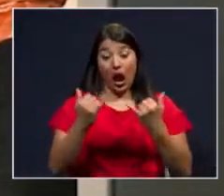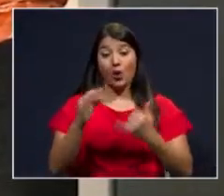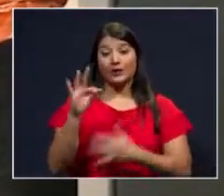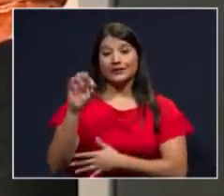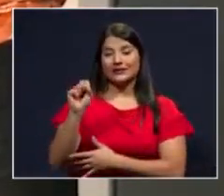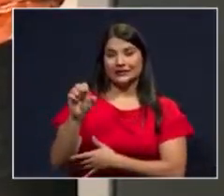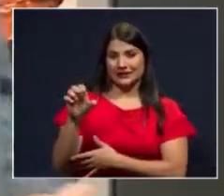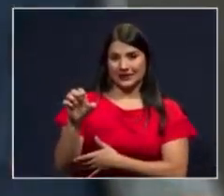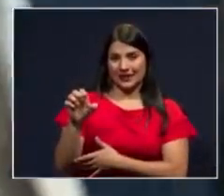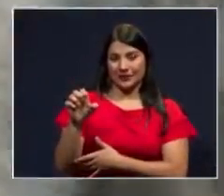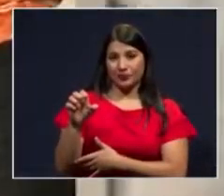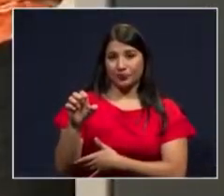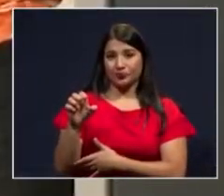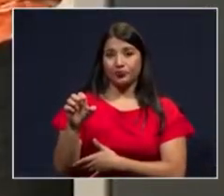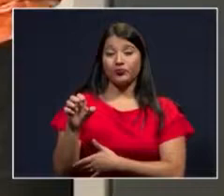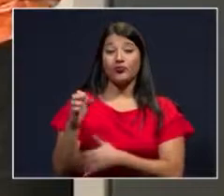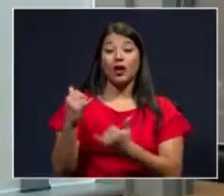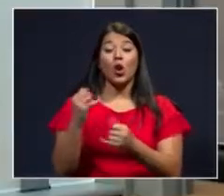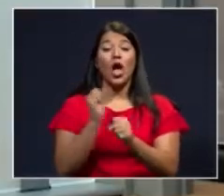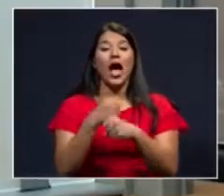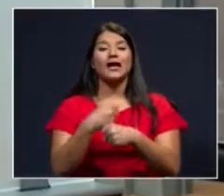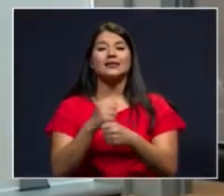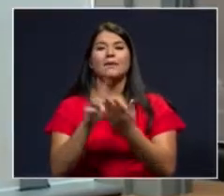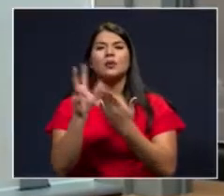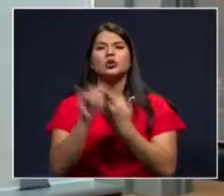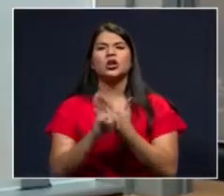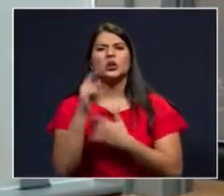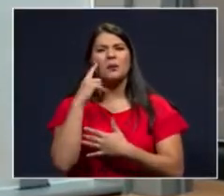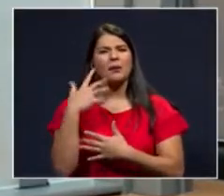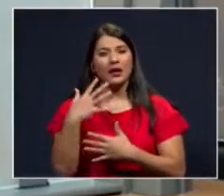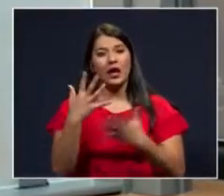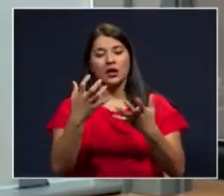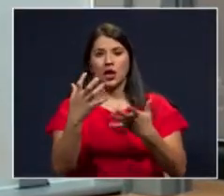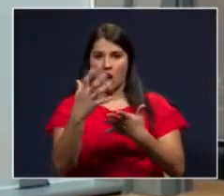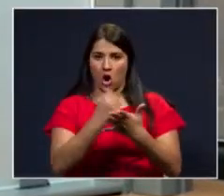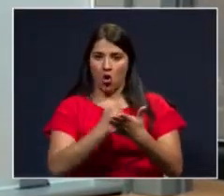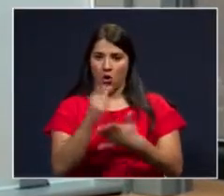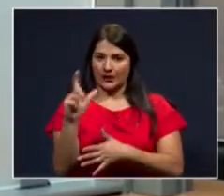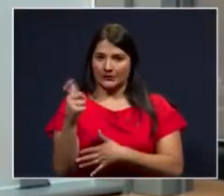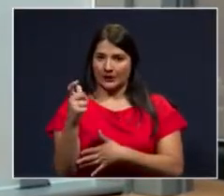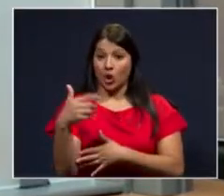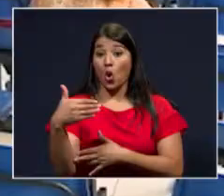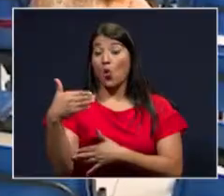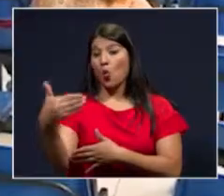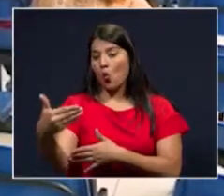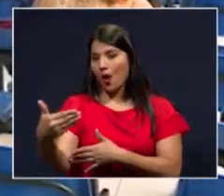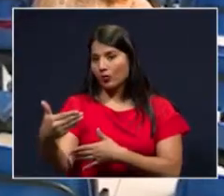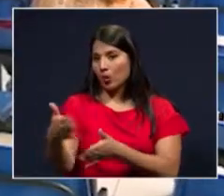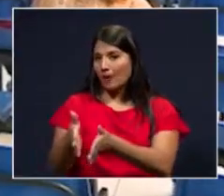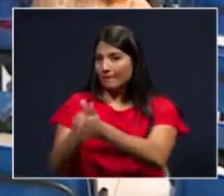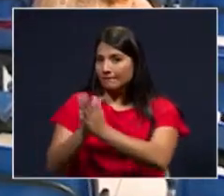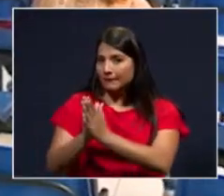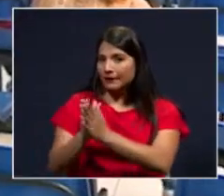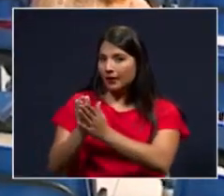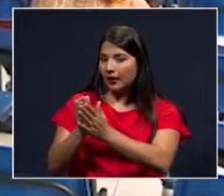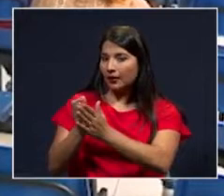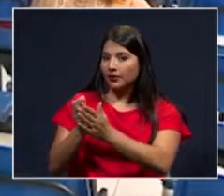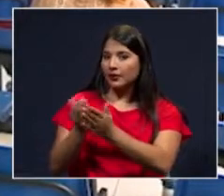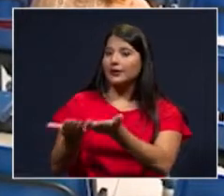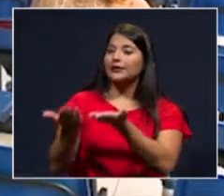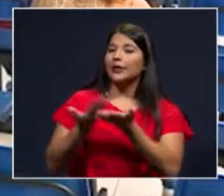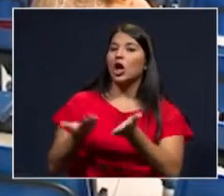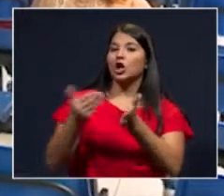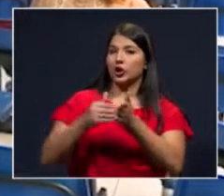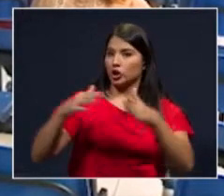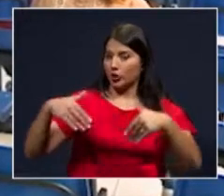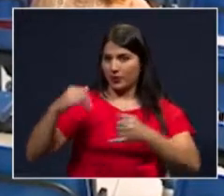de Elecciones se encuentra elaborando un proyecto que busca cobrar las cédulas cuando sea por reposición. El valor de cada cédula